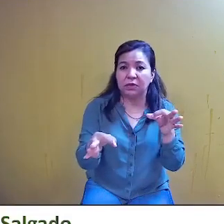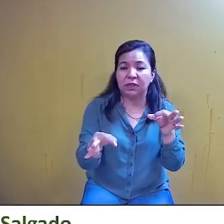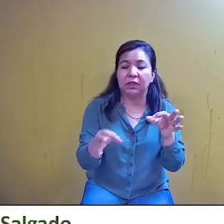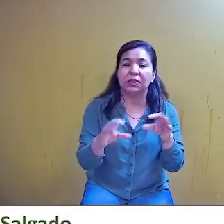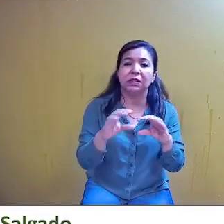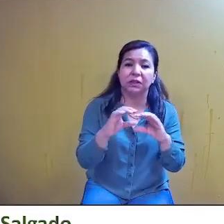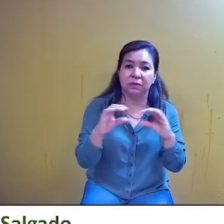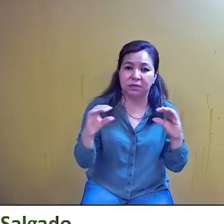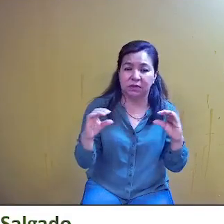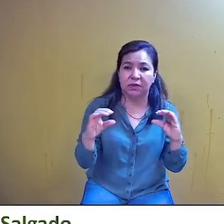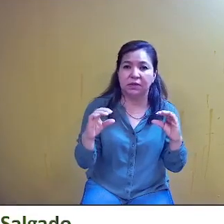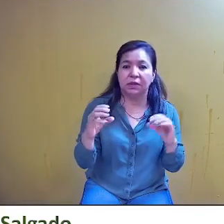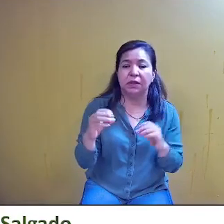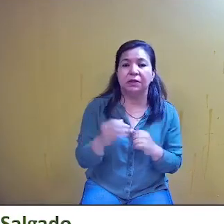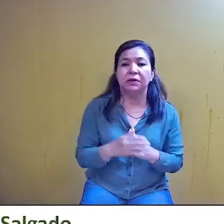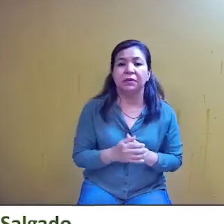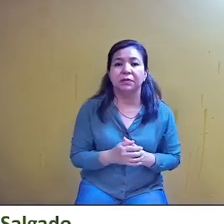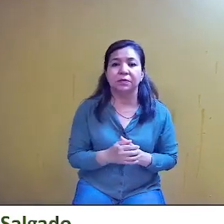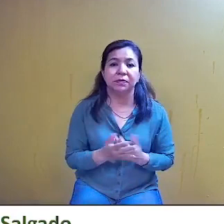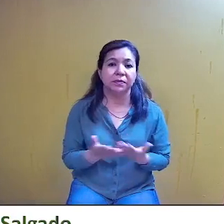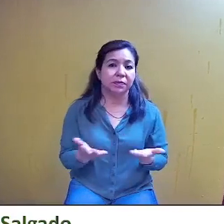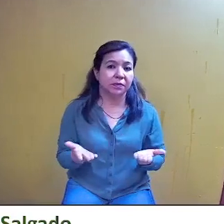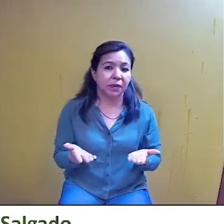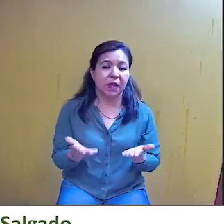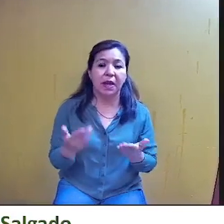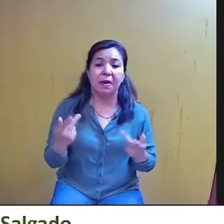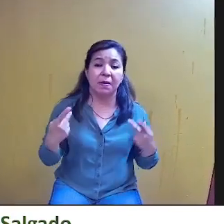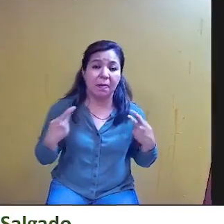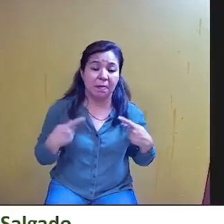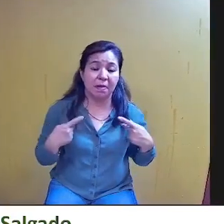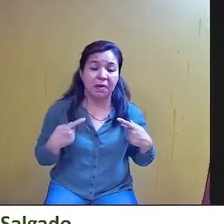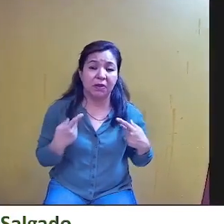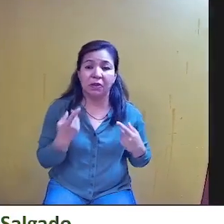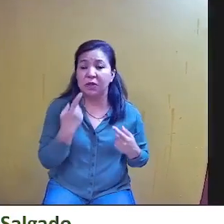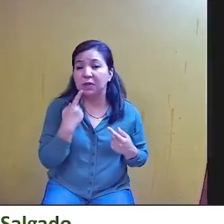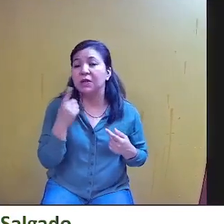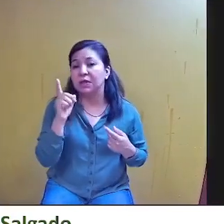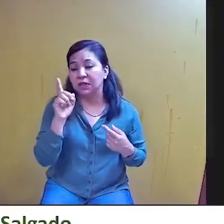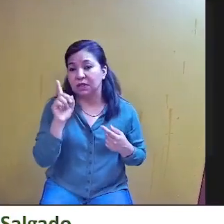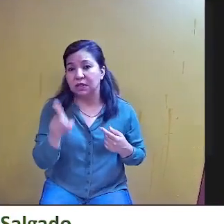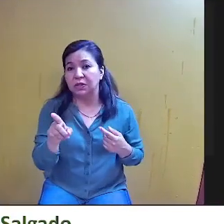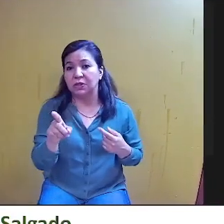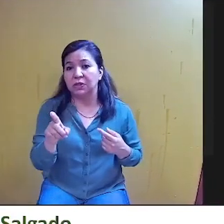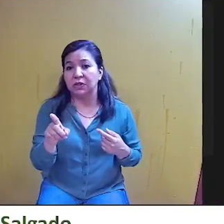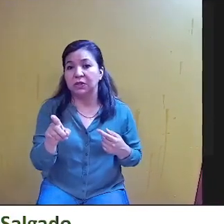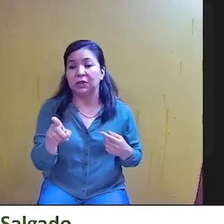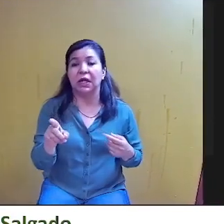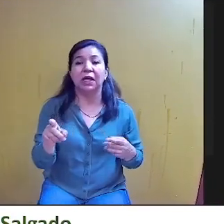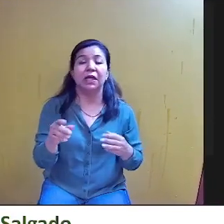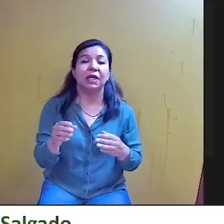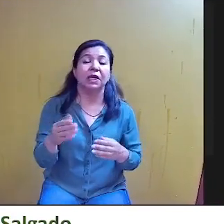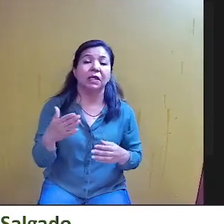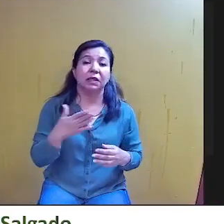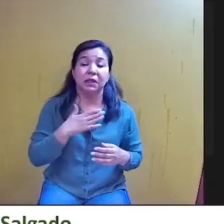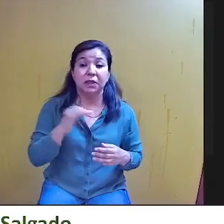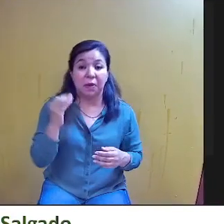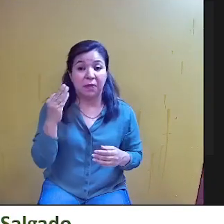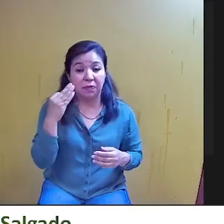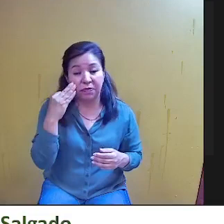frases, y que por ser emitidas por la persona denunciada en su red social,